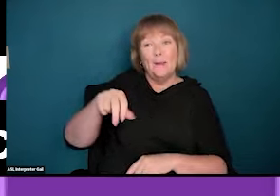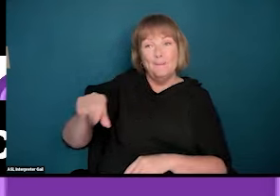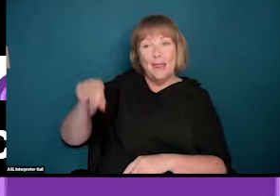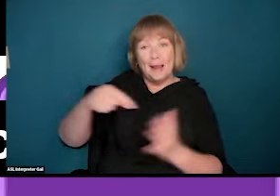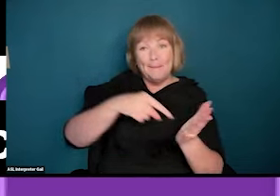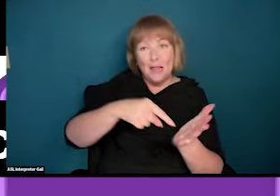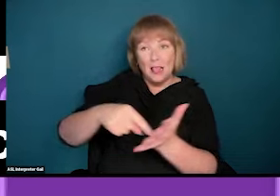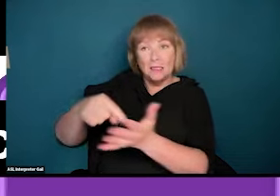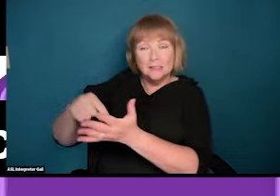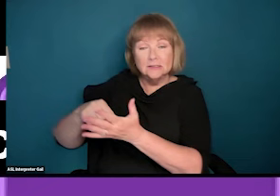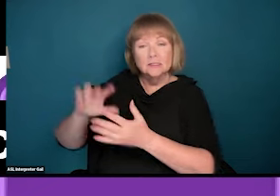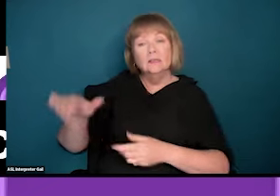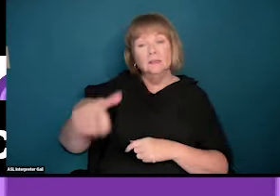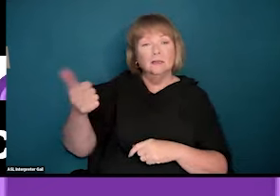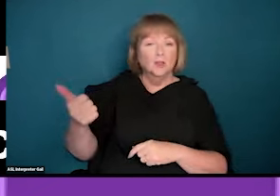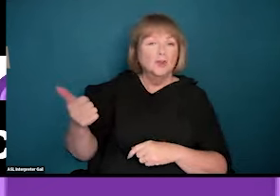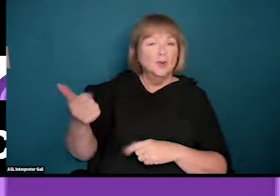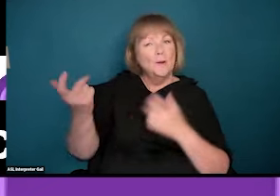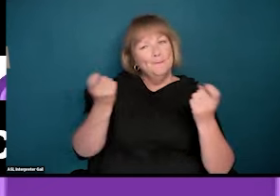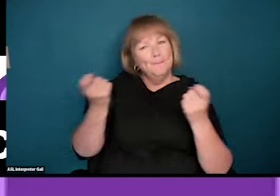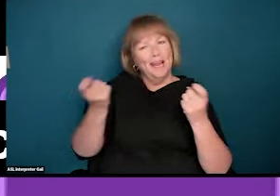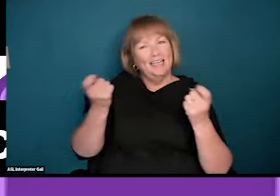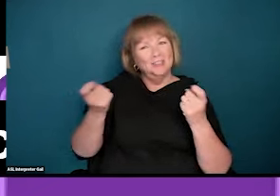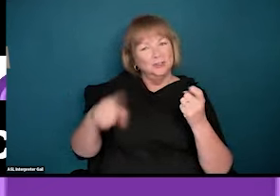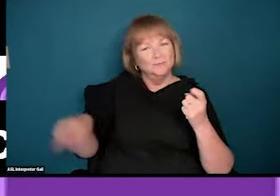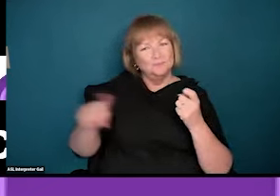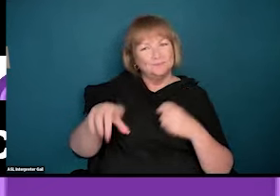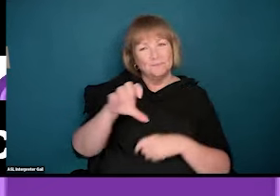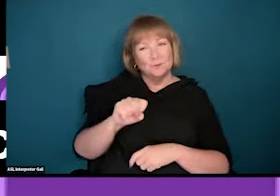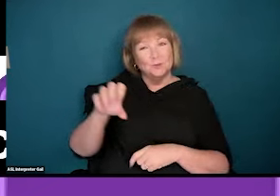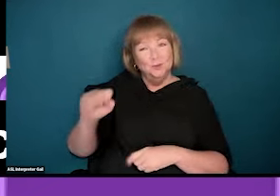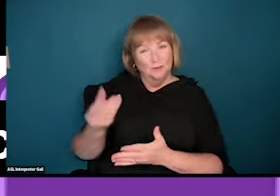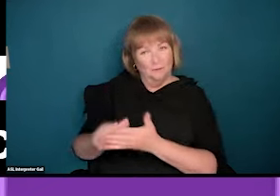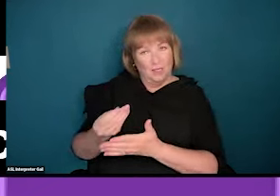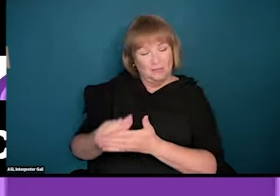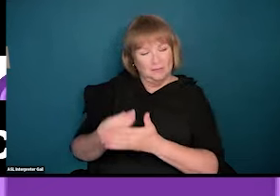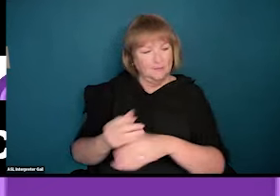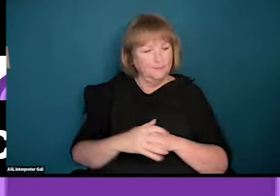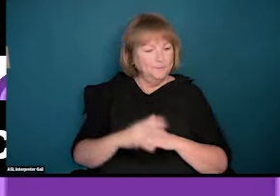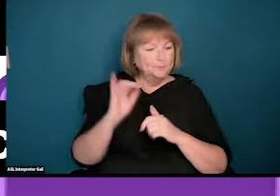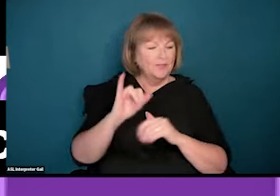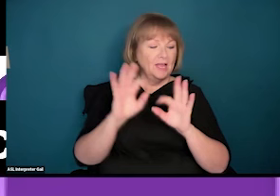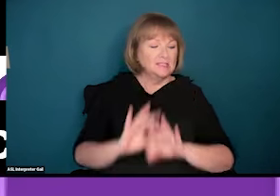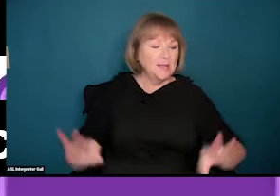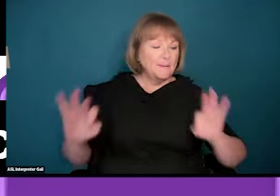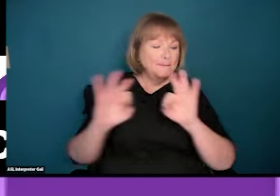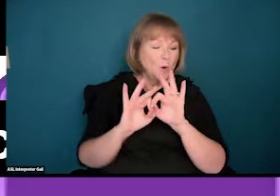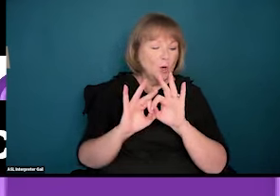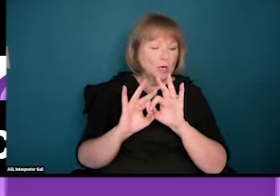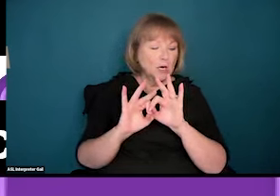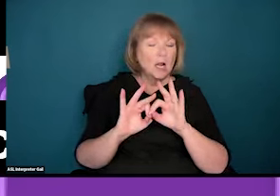de beneficios y paga las cuentas a los servicios a partir de estos fondos de